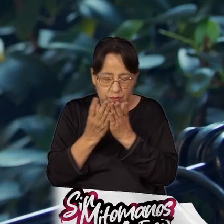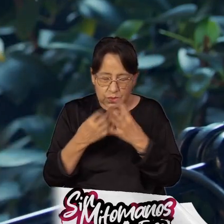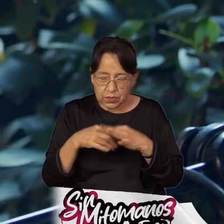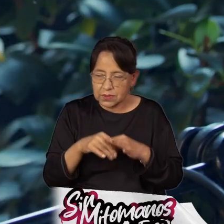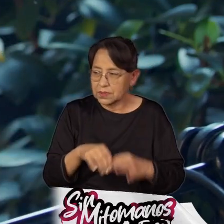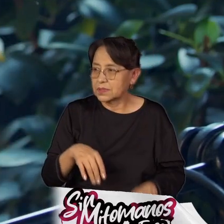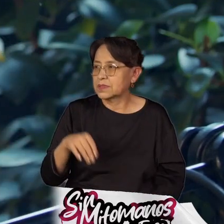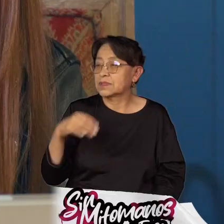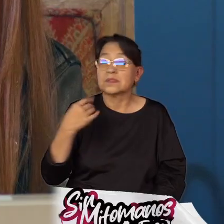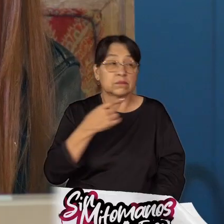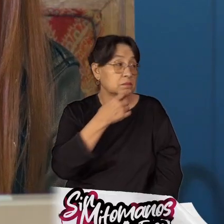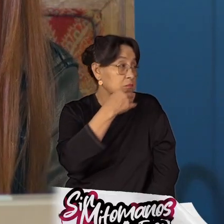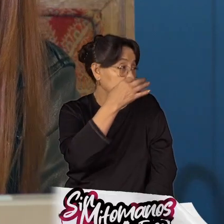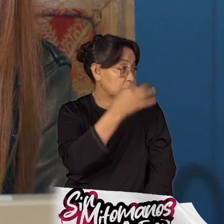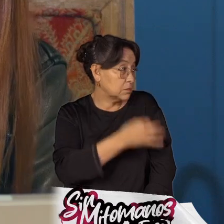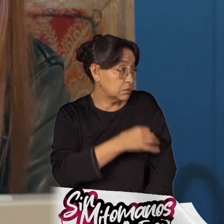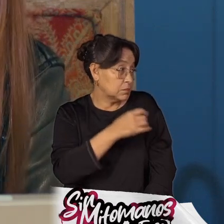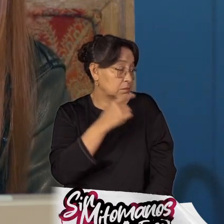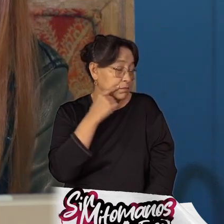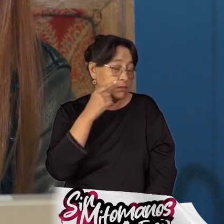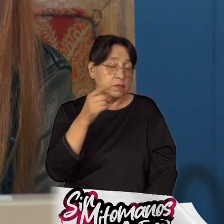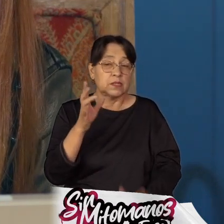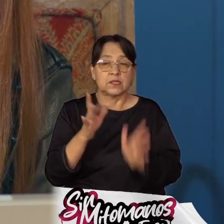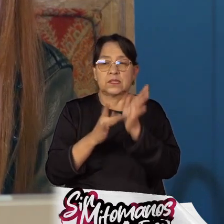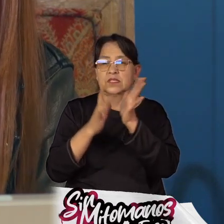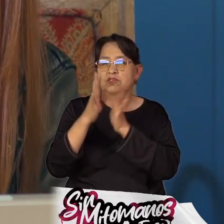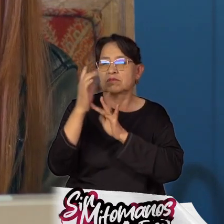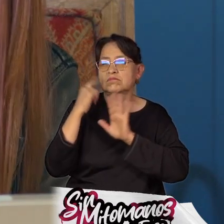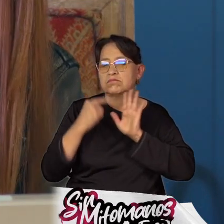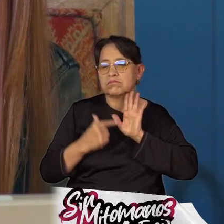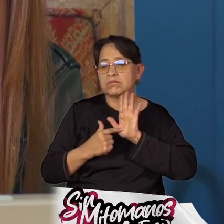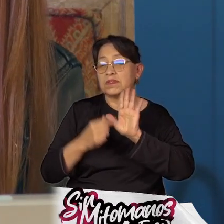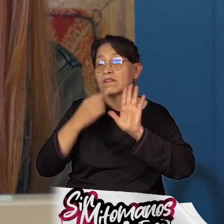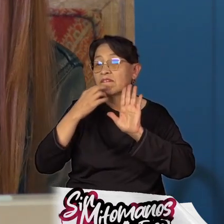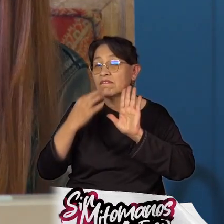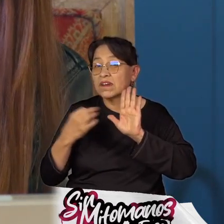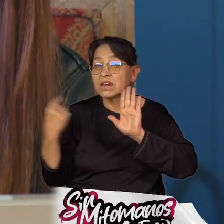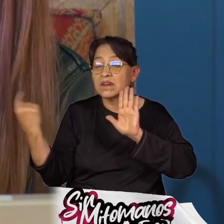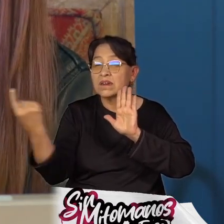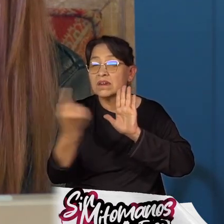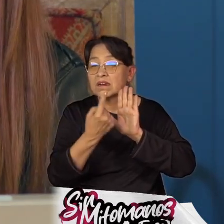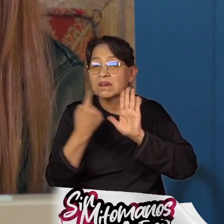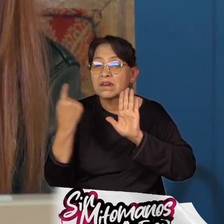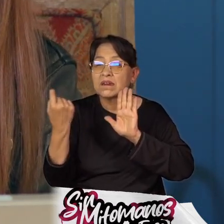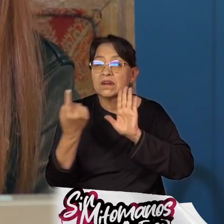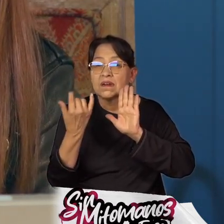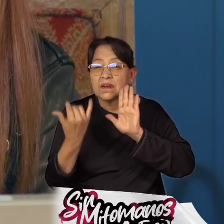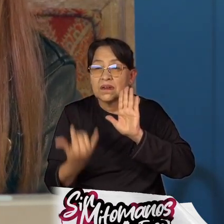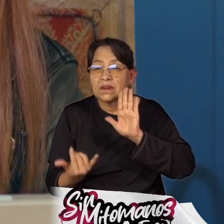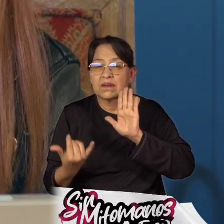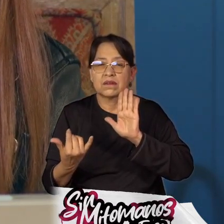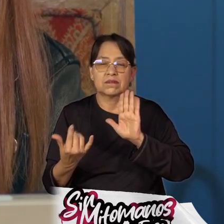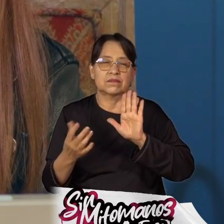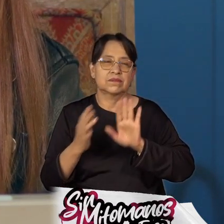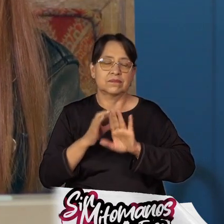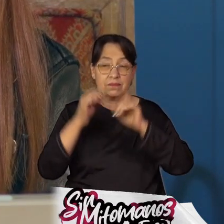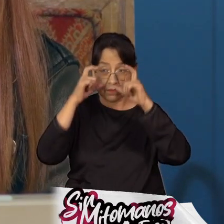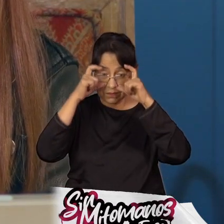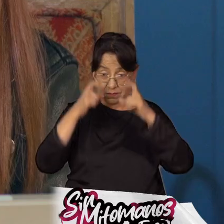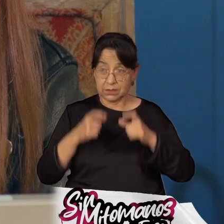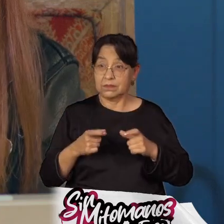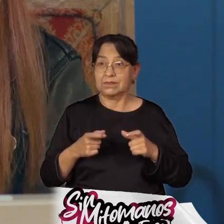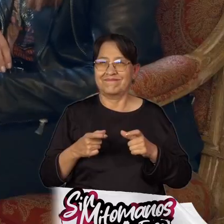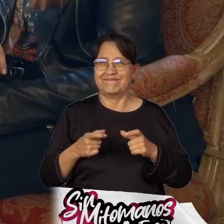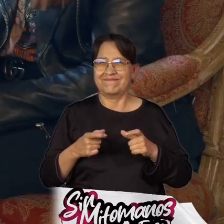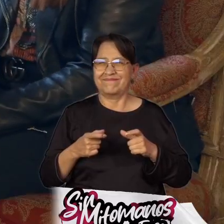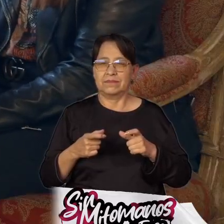estudiarlo. Es que es un mensaje que es real, en donde Jesús muestra una realidad una realidad como esta. Me quito ya